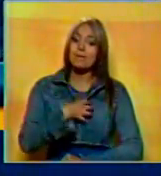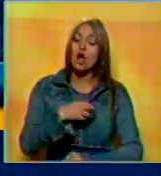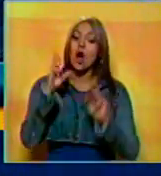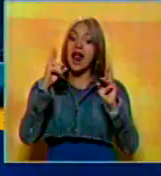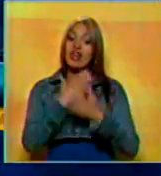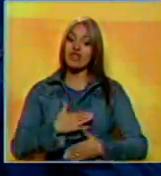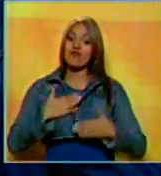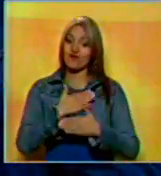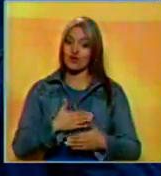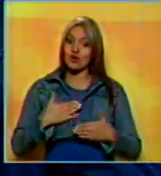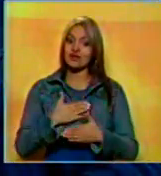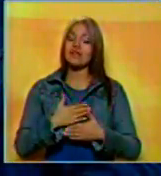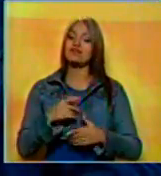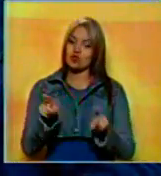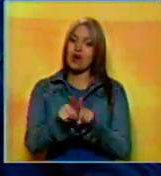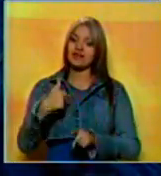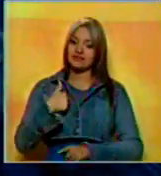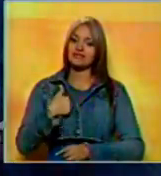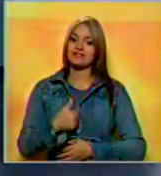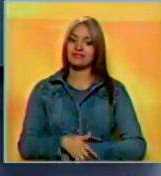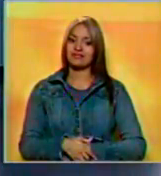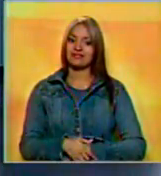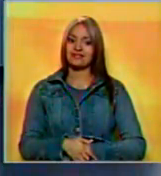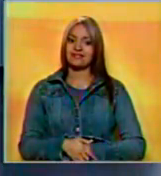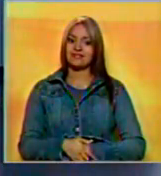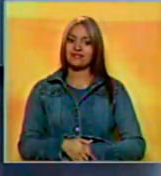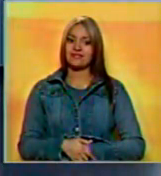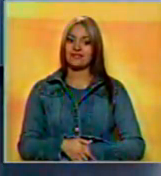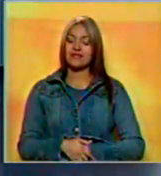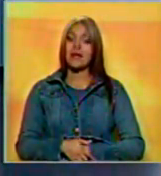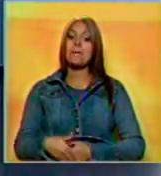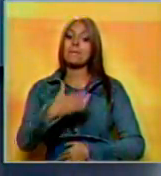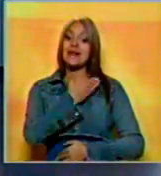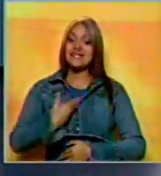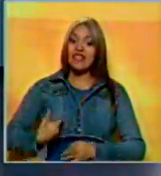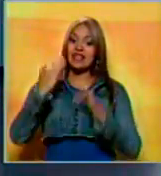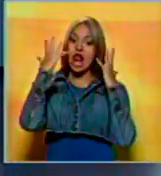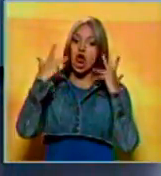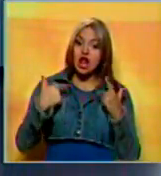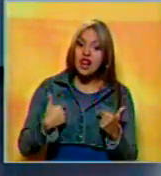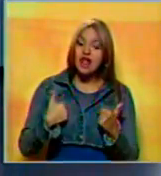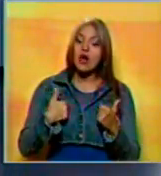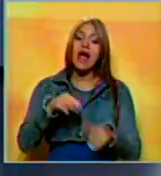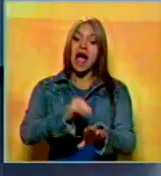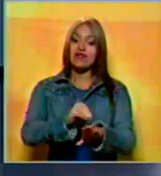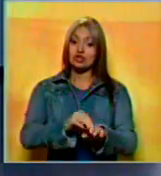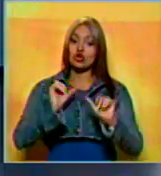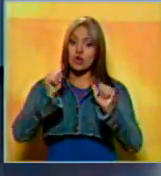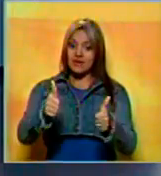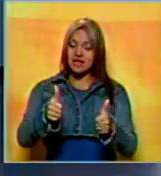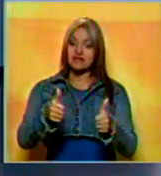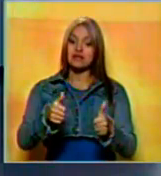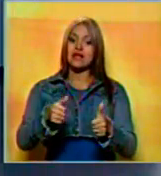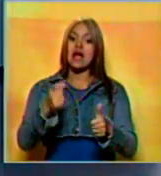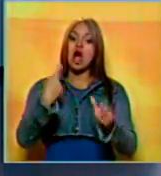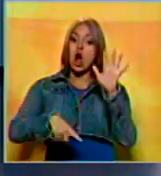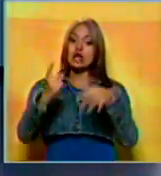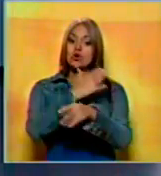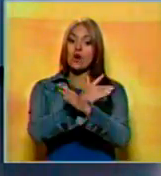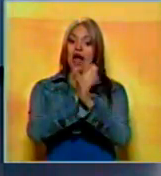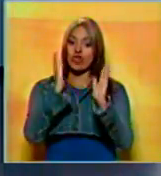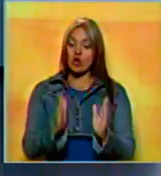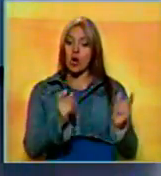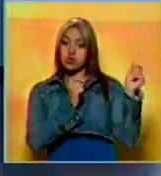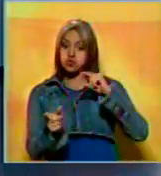que lo disfruten también como lo vamos a disfrutar nosotros. Por cierto que el presidente de los Leones del Caracas, Luis Ávila, informó que comenzarán la temporada con 11 jugadores